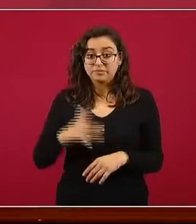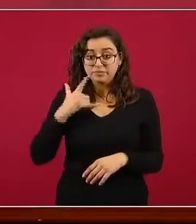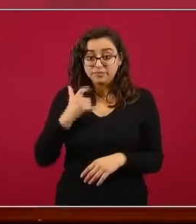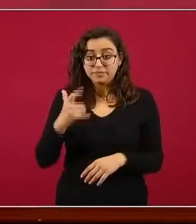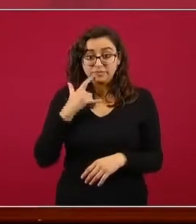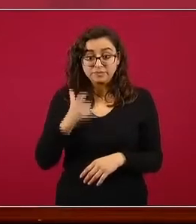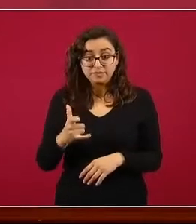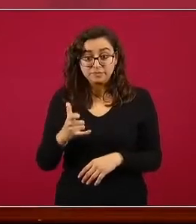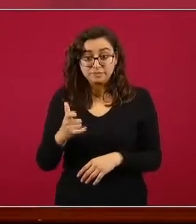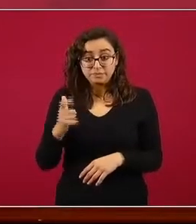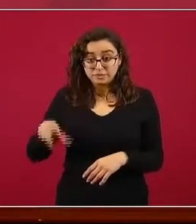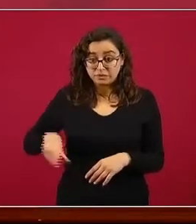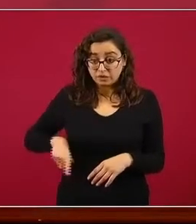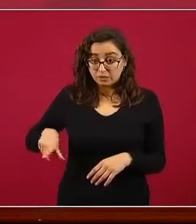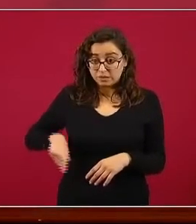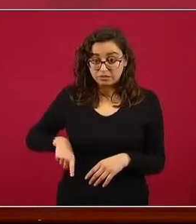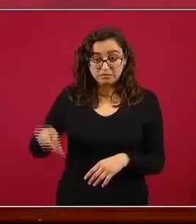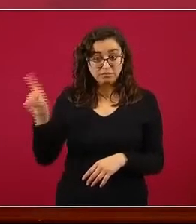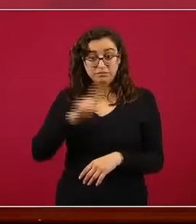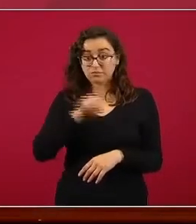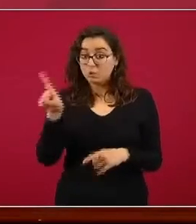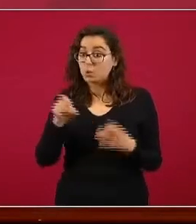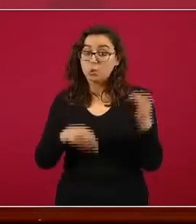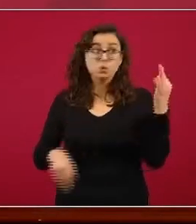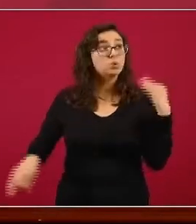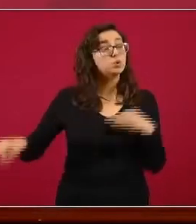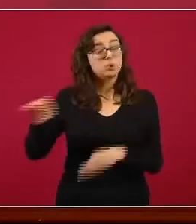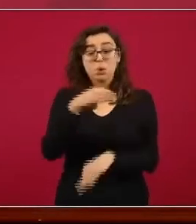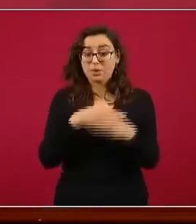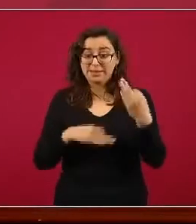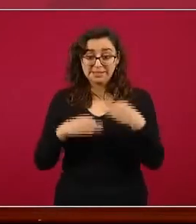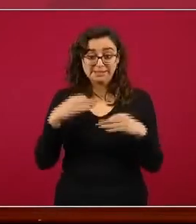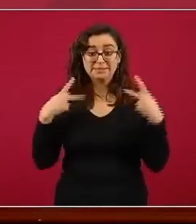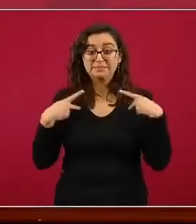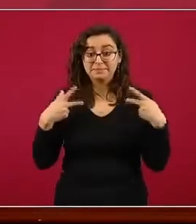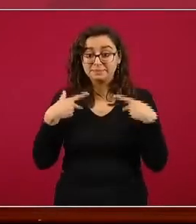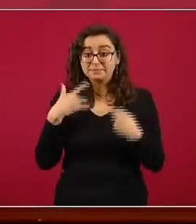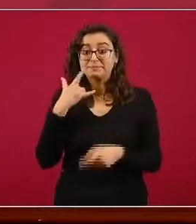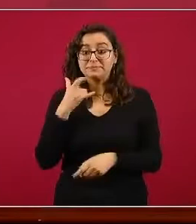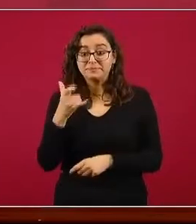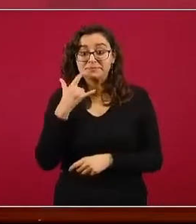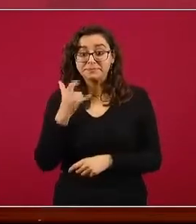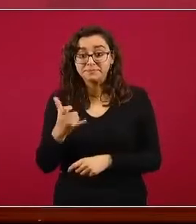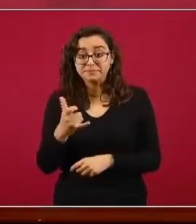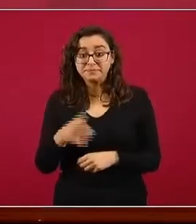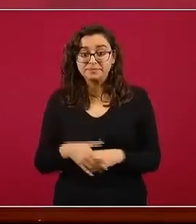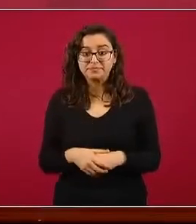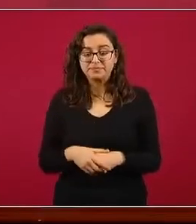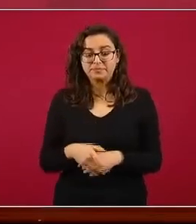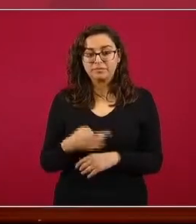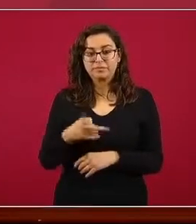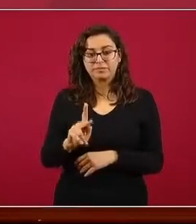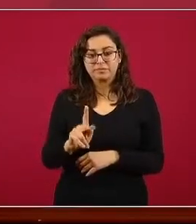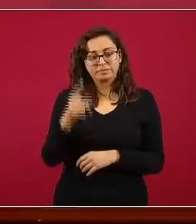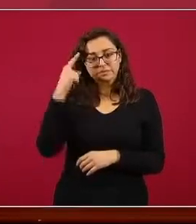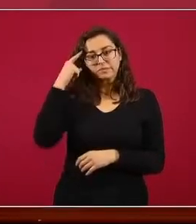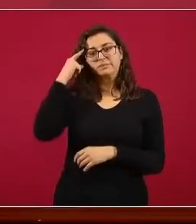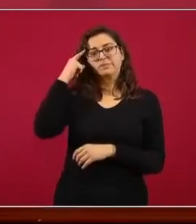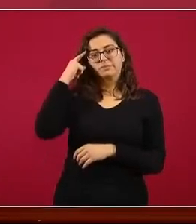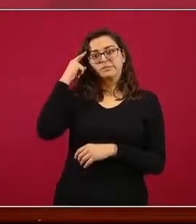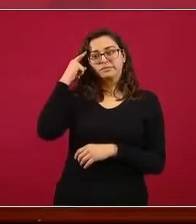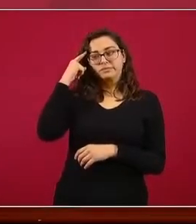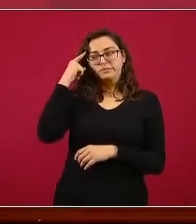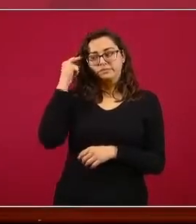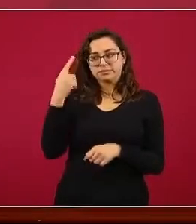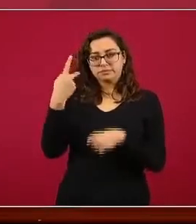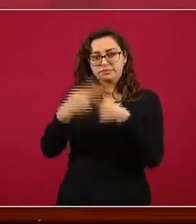esfuerzo que le cueste al gobierno, es un esfuerzo que le cuesta al país, pero el riesgo